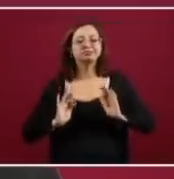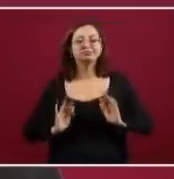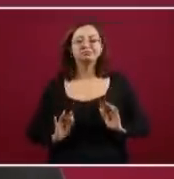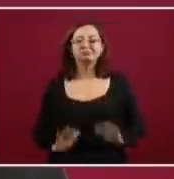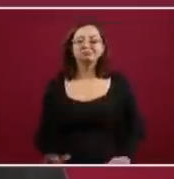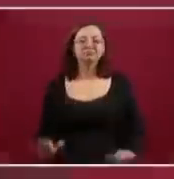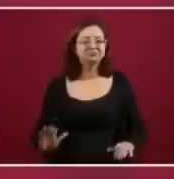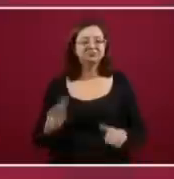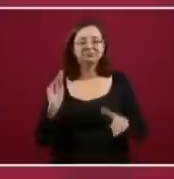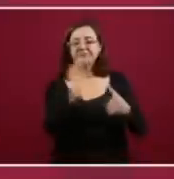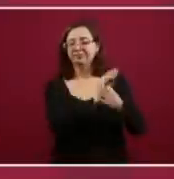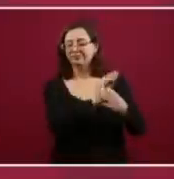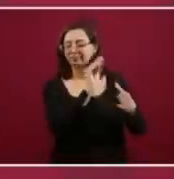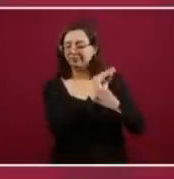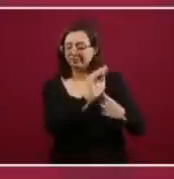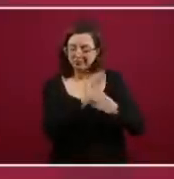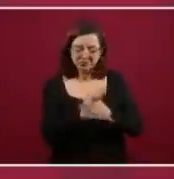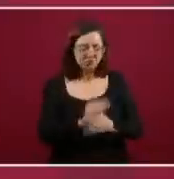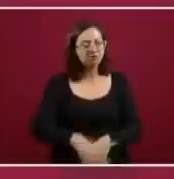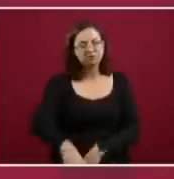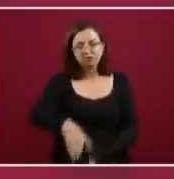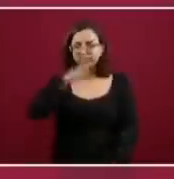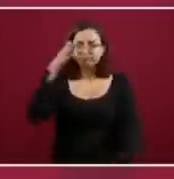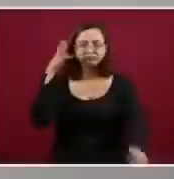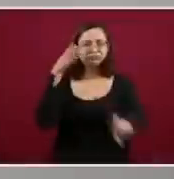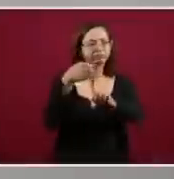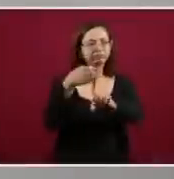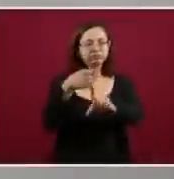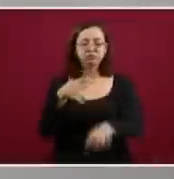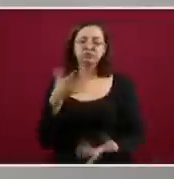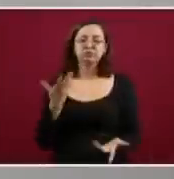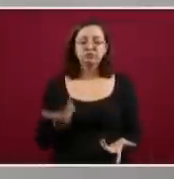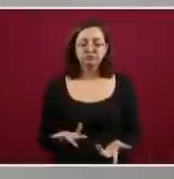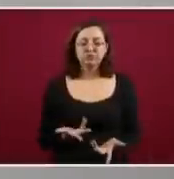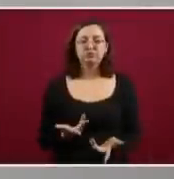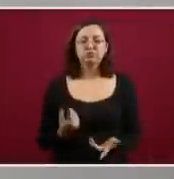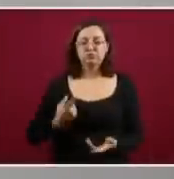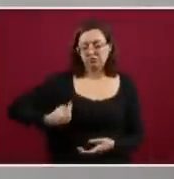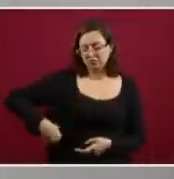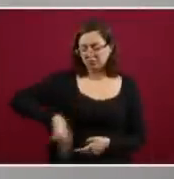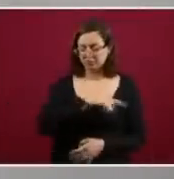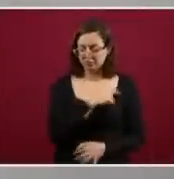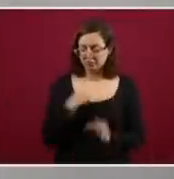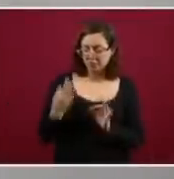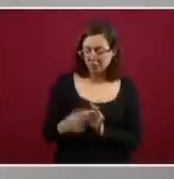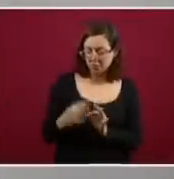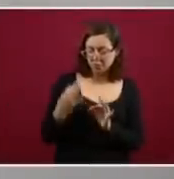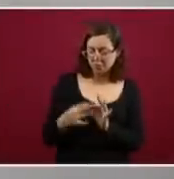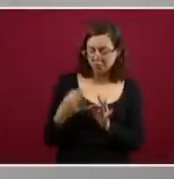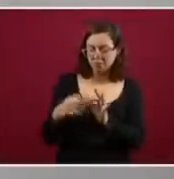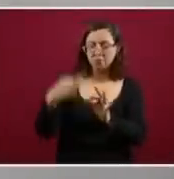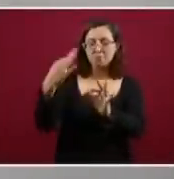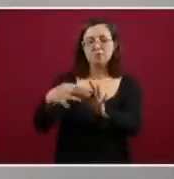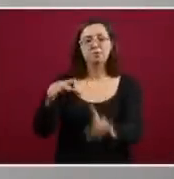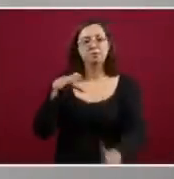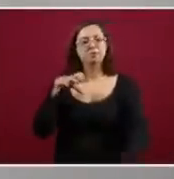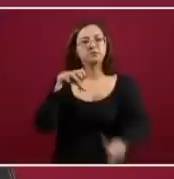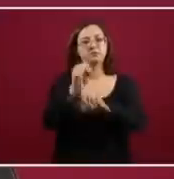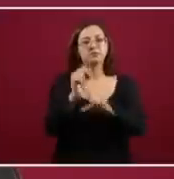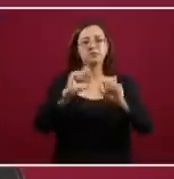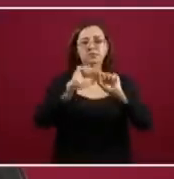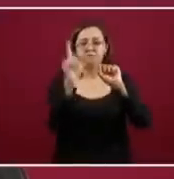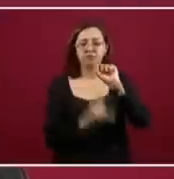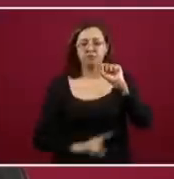pero vamos hacia adelante a cumplir con nuestra tarea con nuestra misión de transformar a